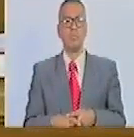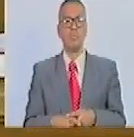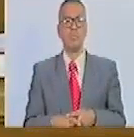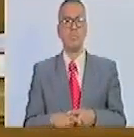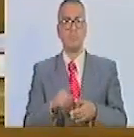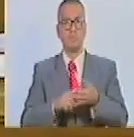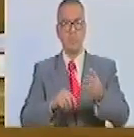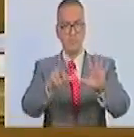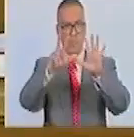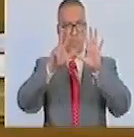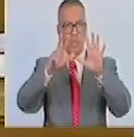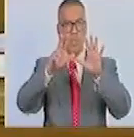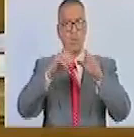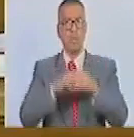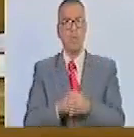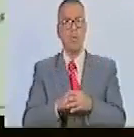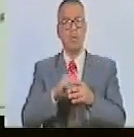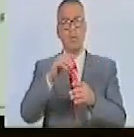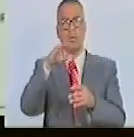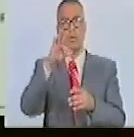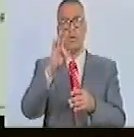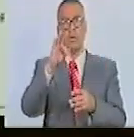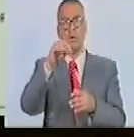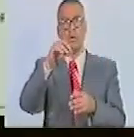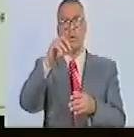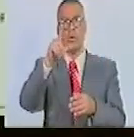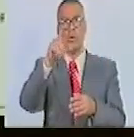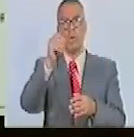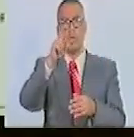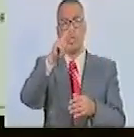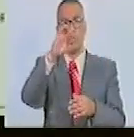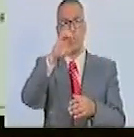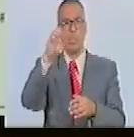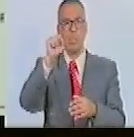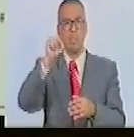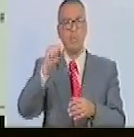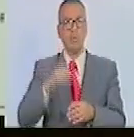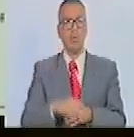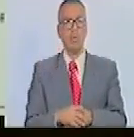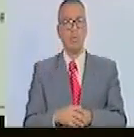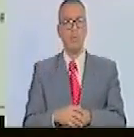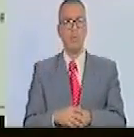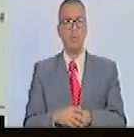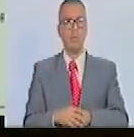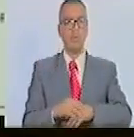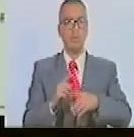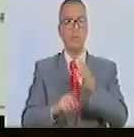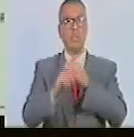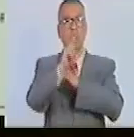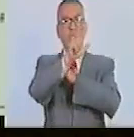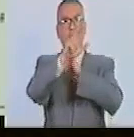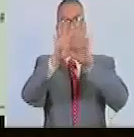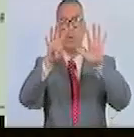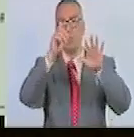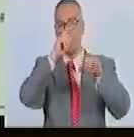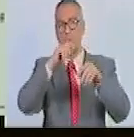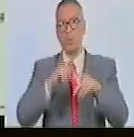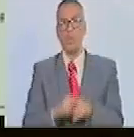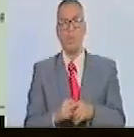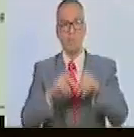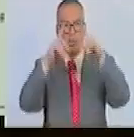La octava es la ciudadana Flores Parra Rosmeli del Valle. Edad 39 años,